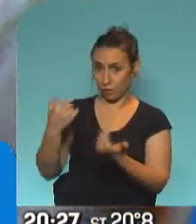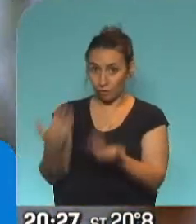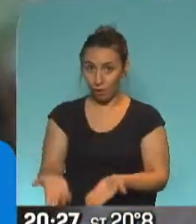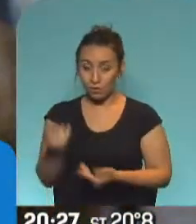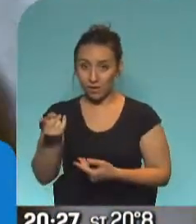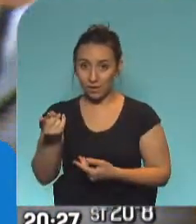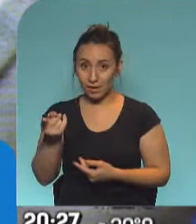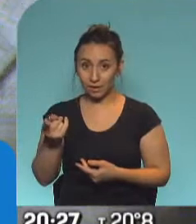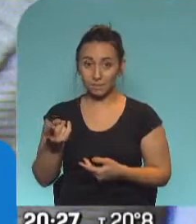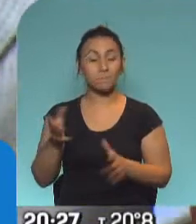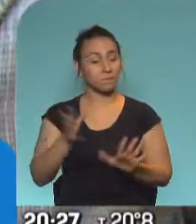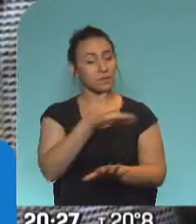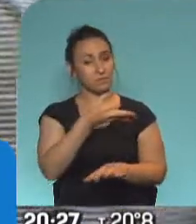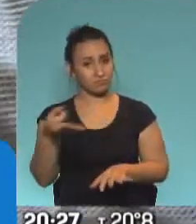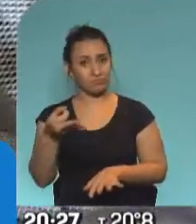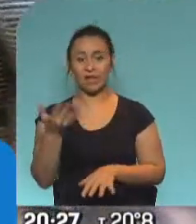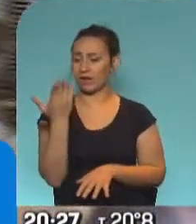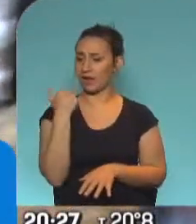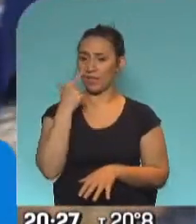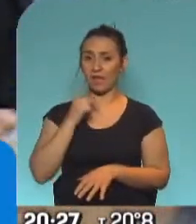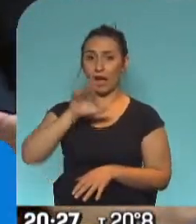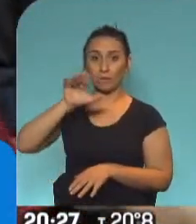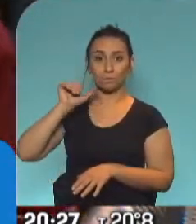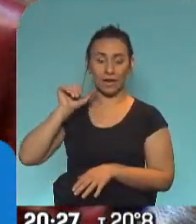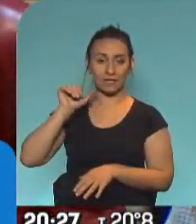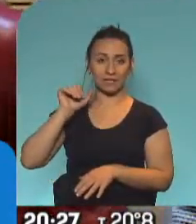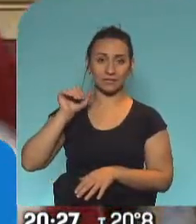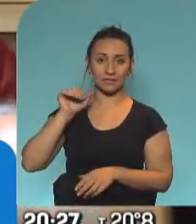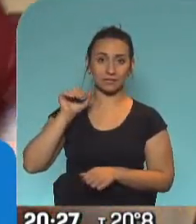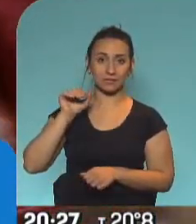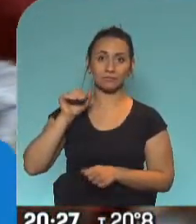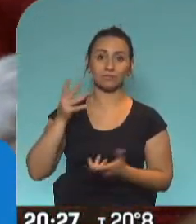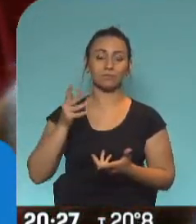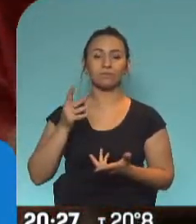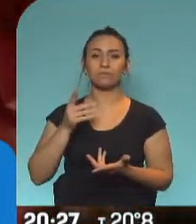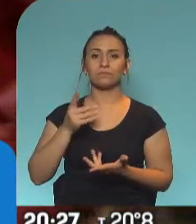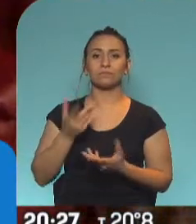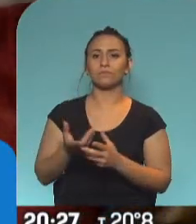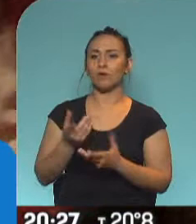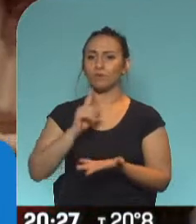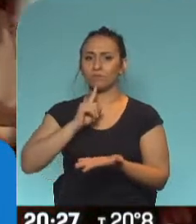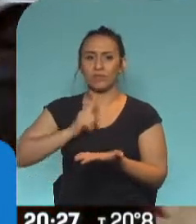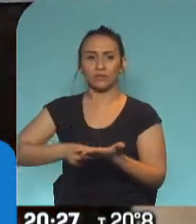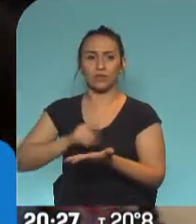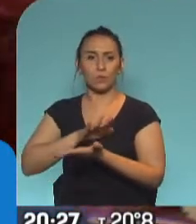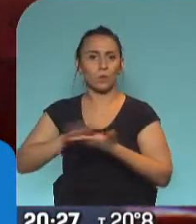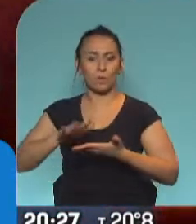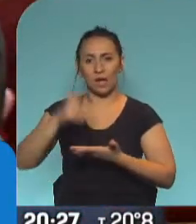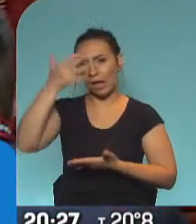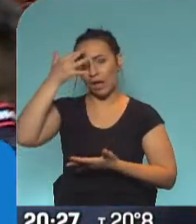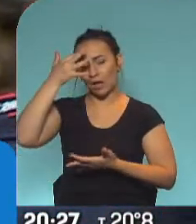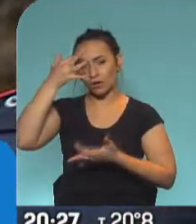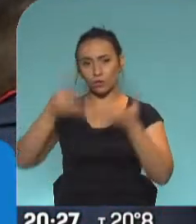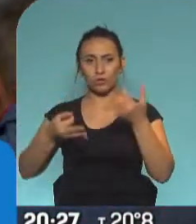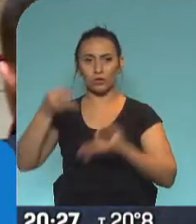Bueno, cierto, a partir del día martes, ¿no? Digamos, se genera un nuevo paradigma jurídico, o sea, la Corte, como bien